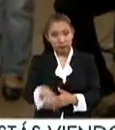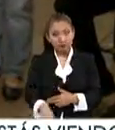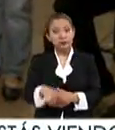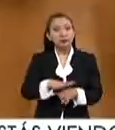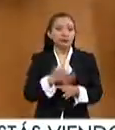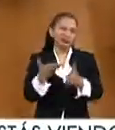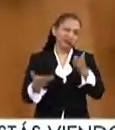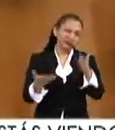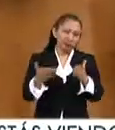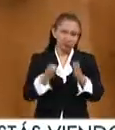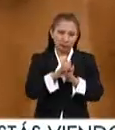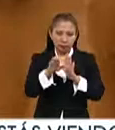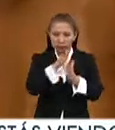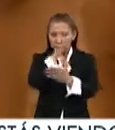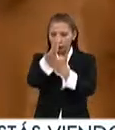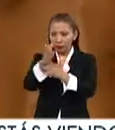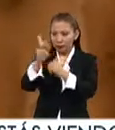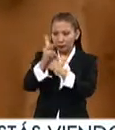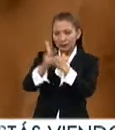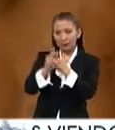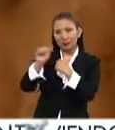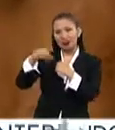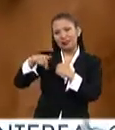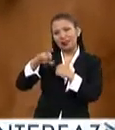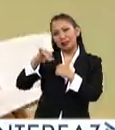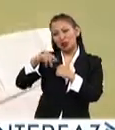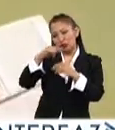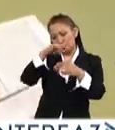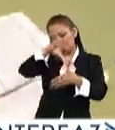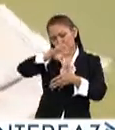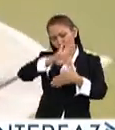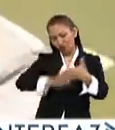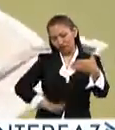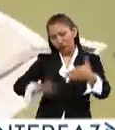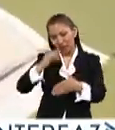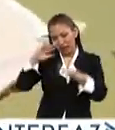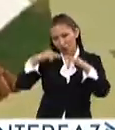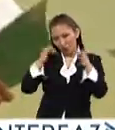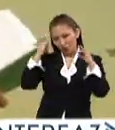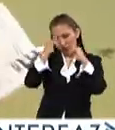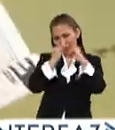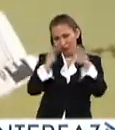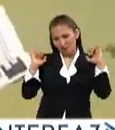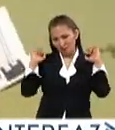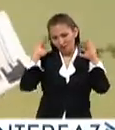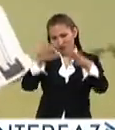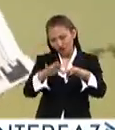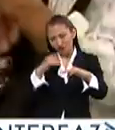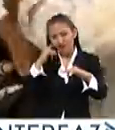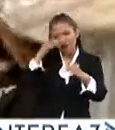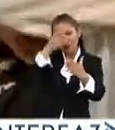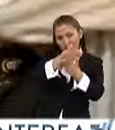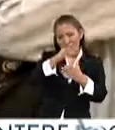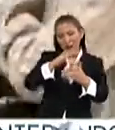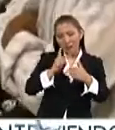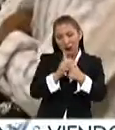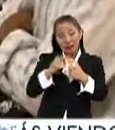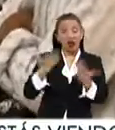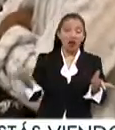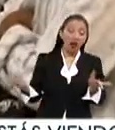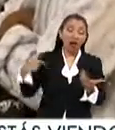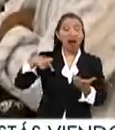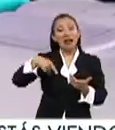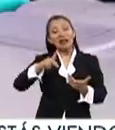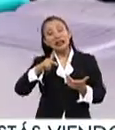porque luego, por ejemplo, vamos a los países andinos, cuando tenemos las reuniones internacionales del instituto, vamos a los países andinos y dicen, no, pues que